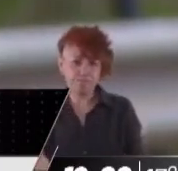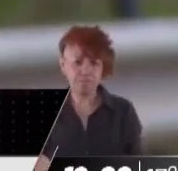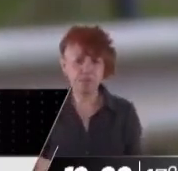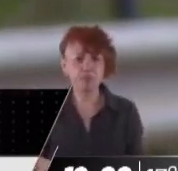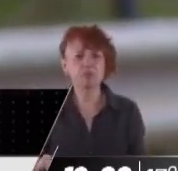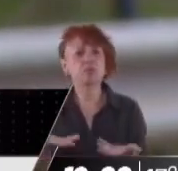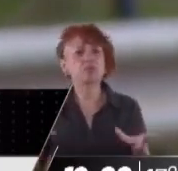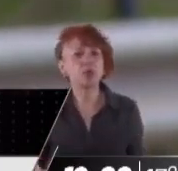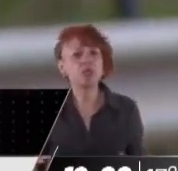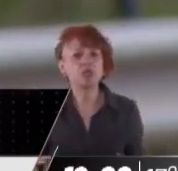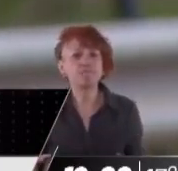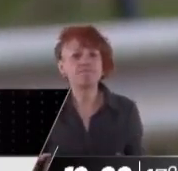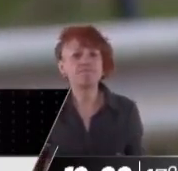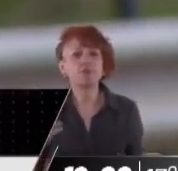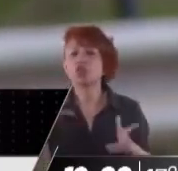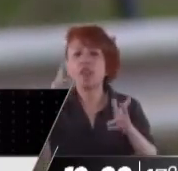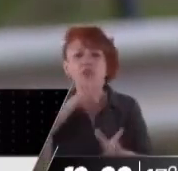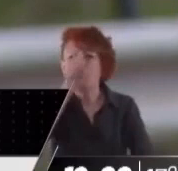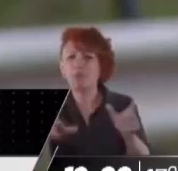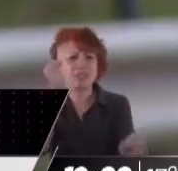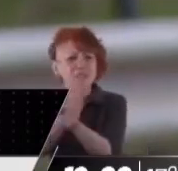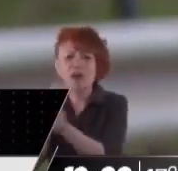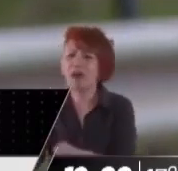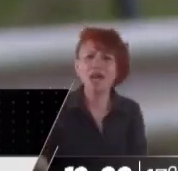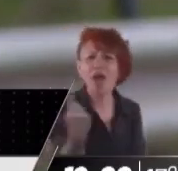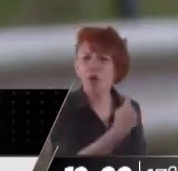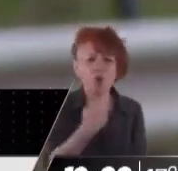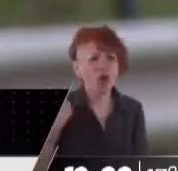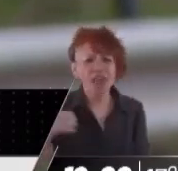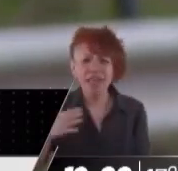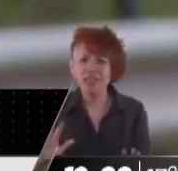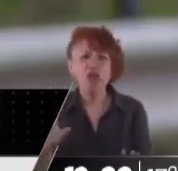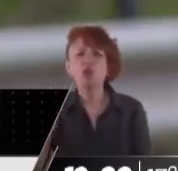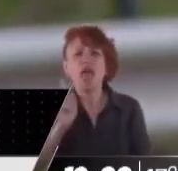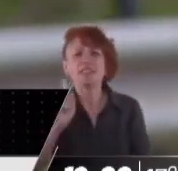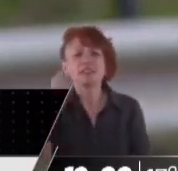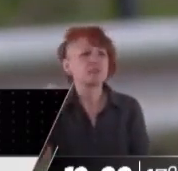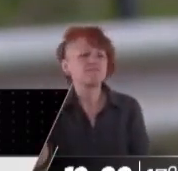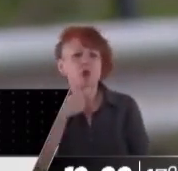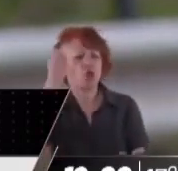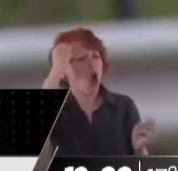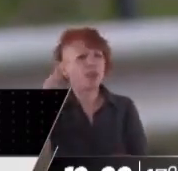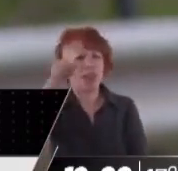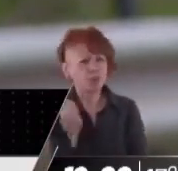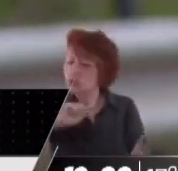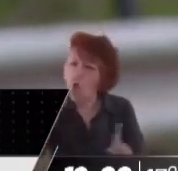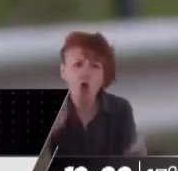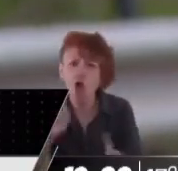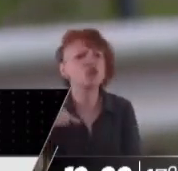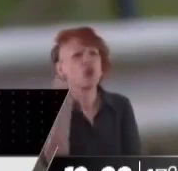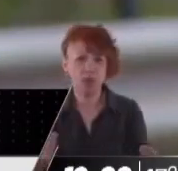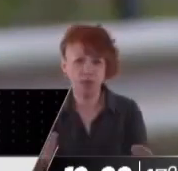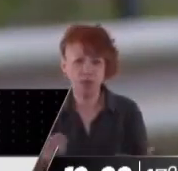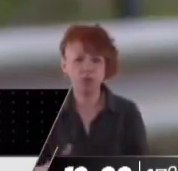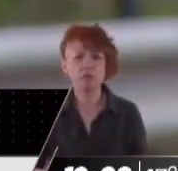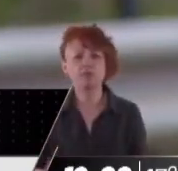Por eso yo quiero decirle a cada trabajador y a cada trabajadora de la Argentina que no estamos olvidándonos de ellos, que vamos a seguir trabajando